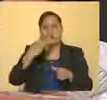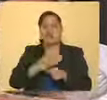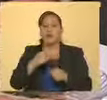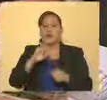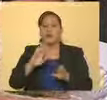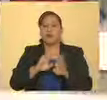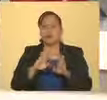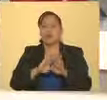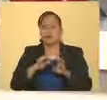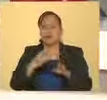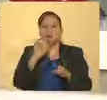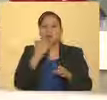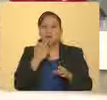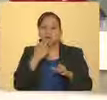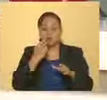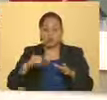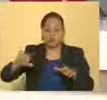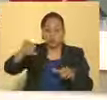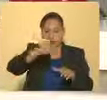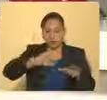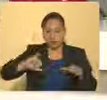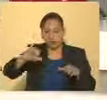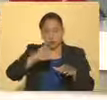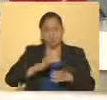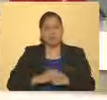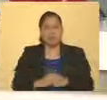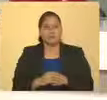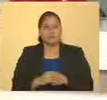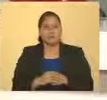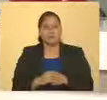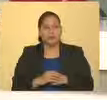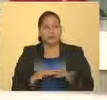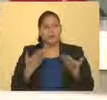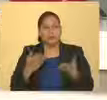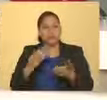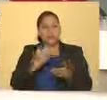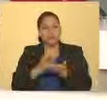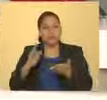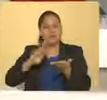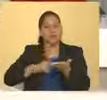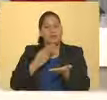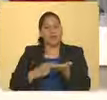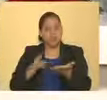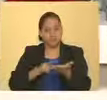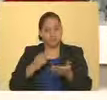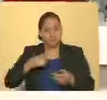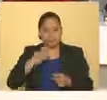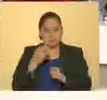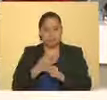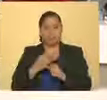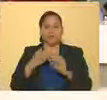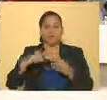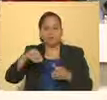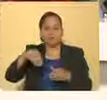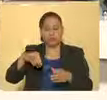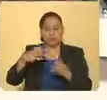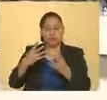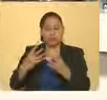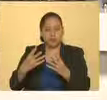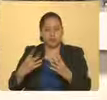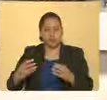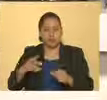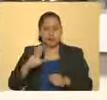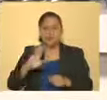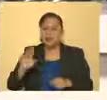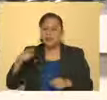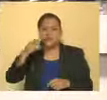salsa de dulce de leche. Y por el otro lado acá tengo mantequilla que la vamos a derretir. Oye, ya está oliendo